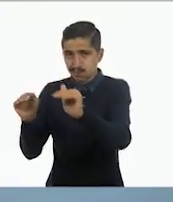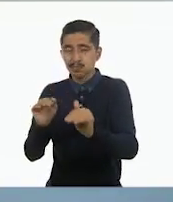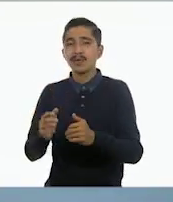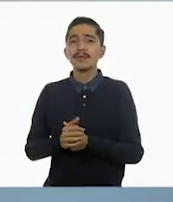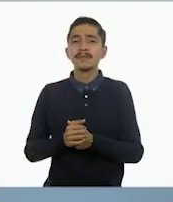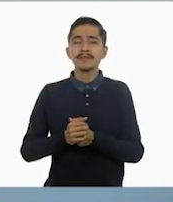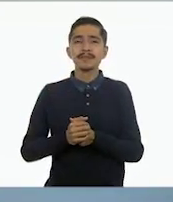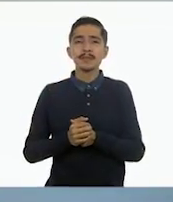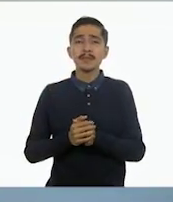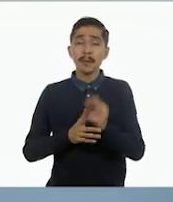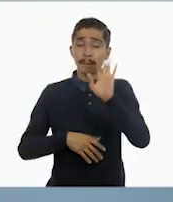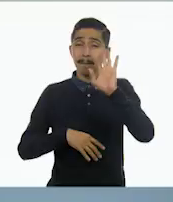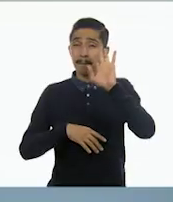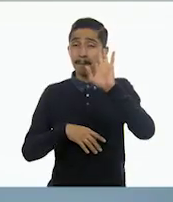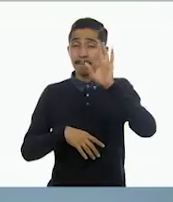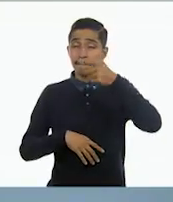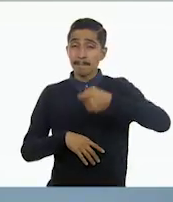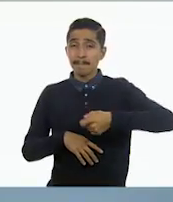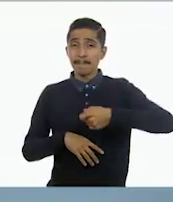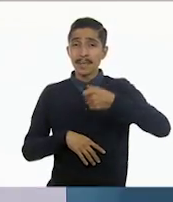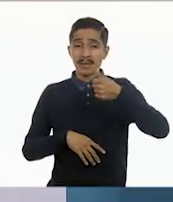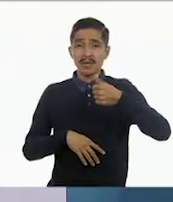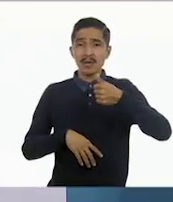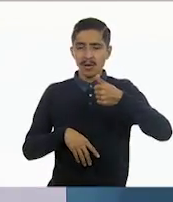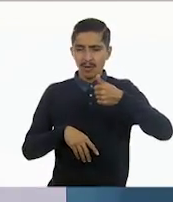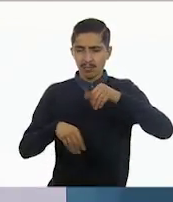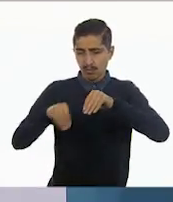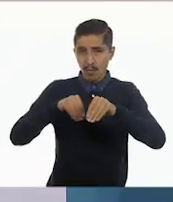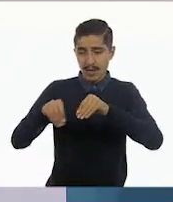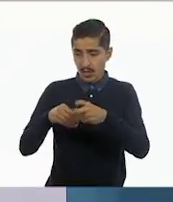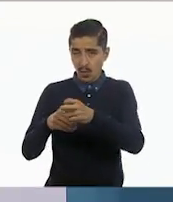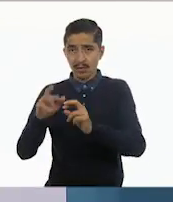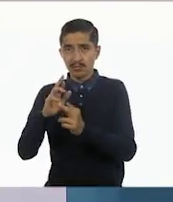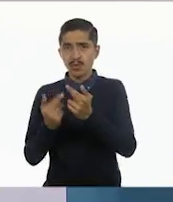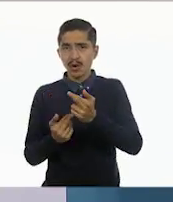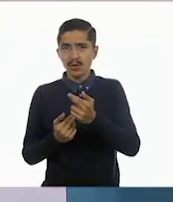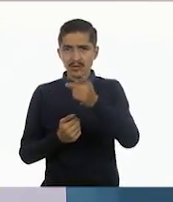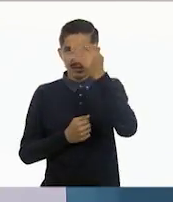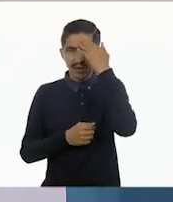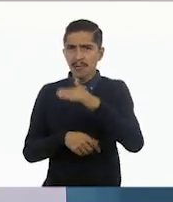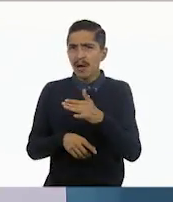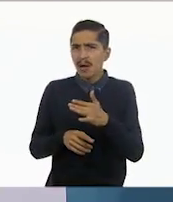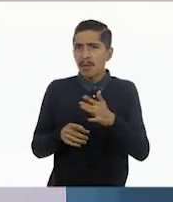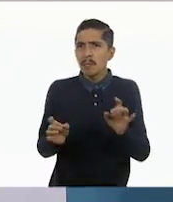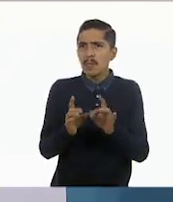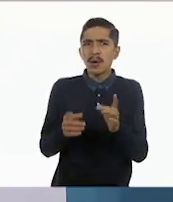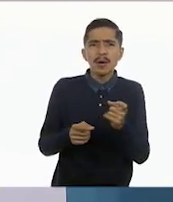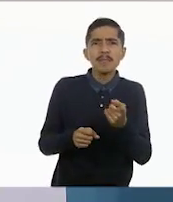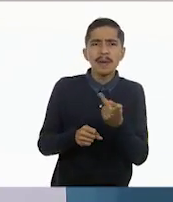Uy, ¿y las principales consecuencias de este movimiento? ¿Saben cuáles fueron?